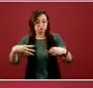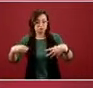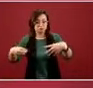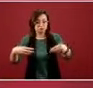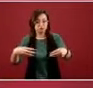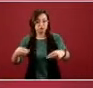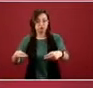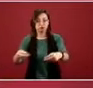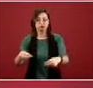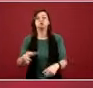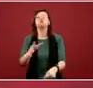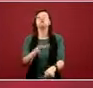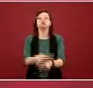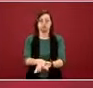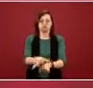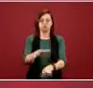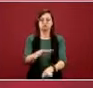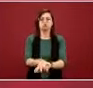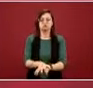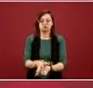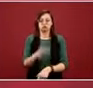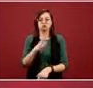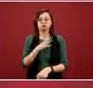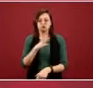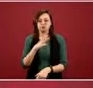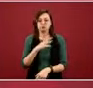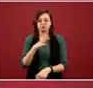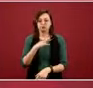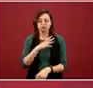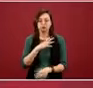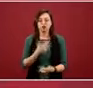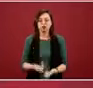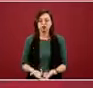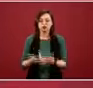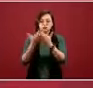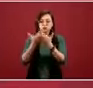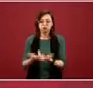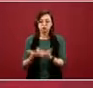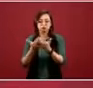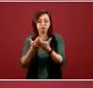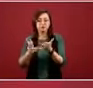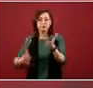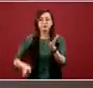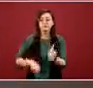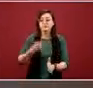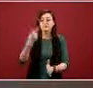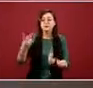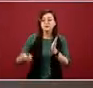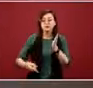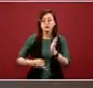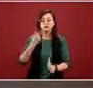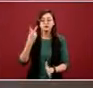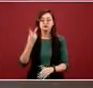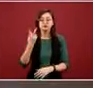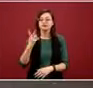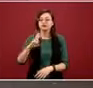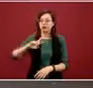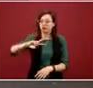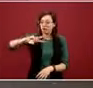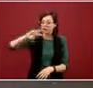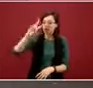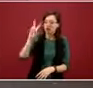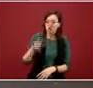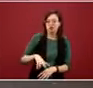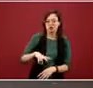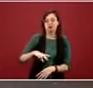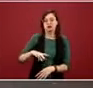coronavirus es suficiente y además, lo ratifico, lo hemos dicho muchas veces, tenemos el absoluto respaldo del